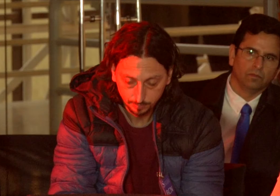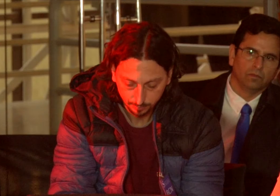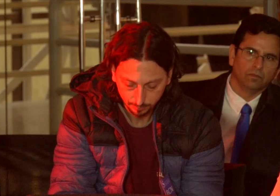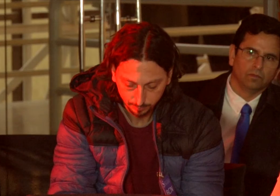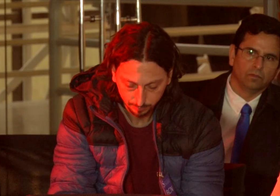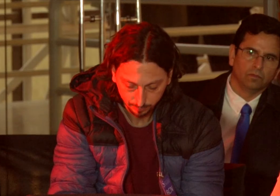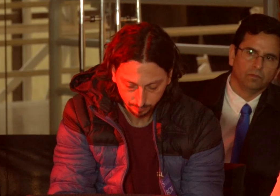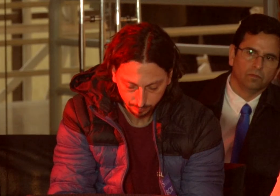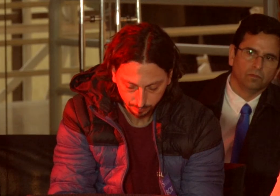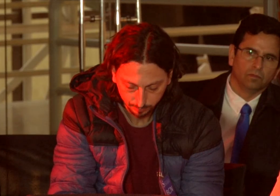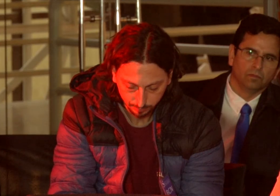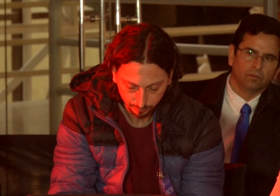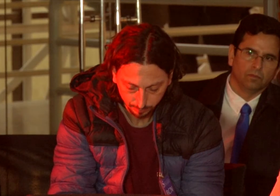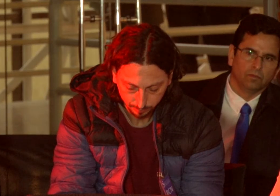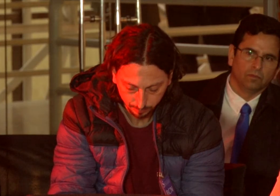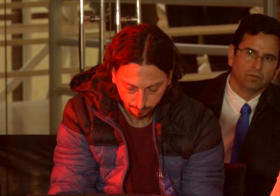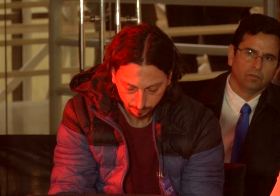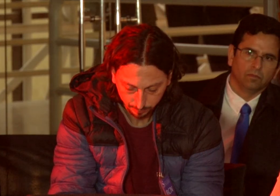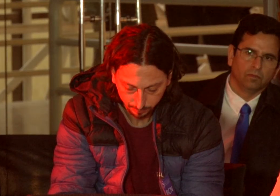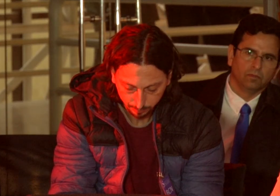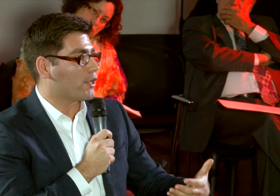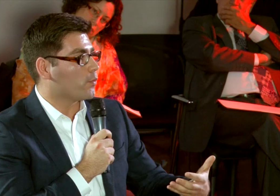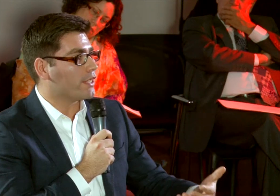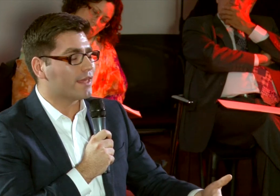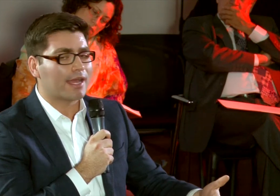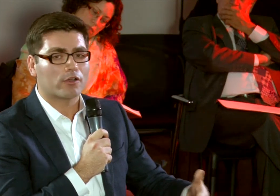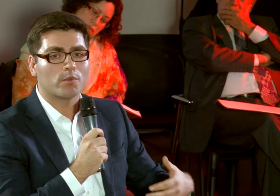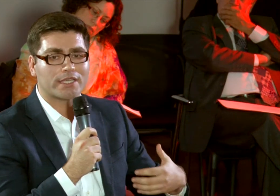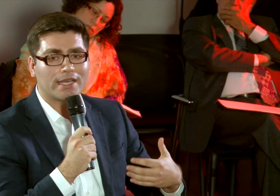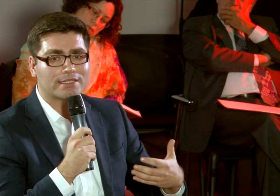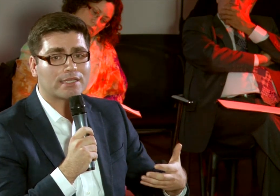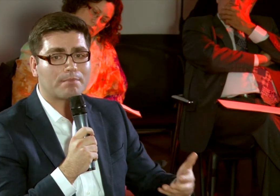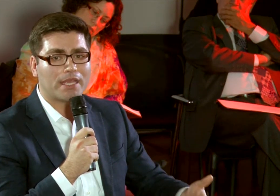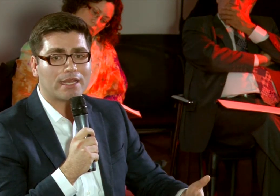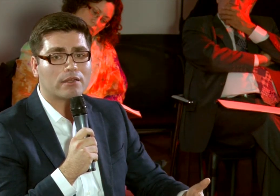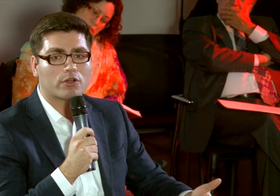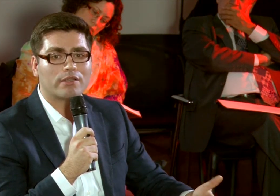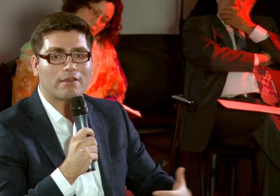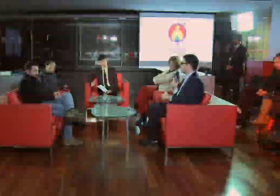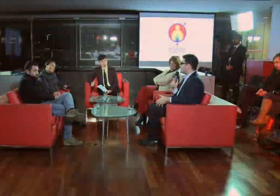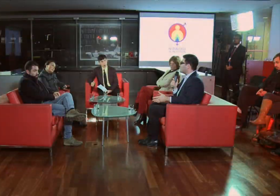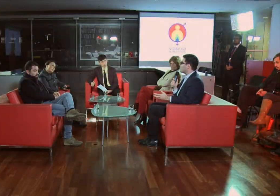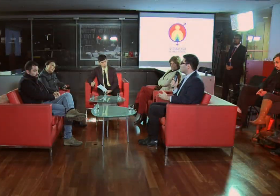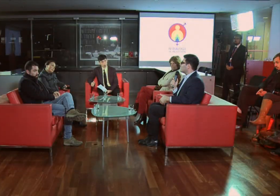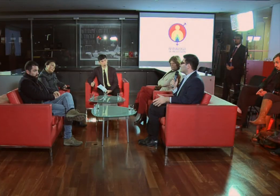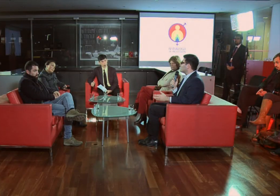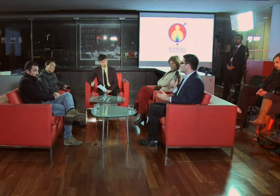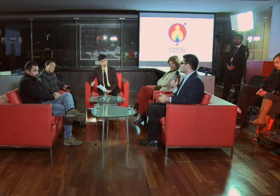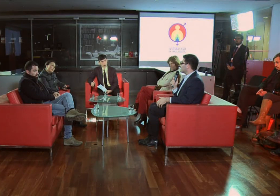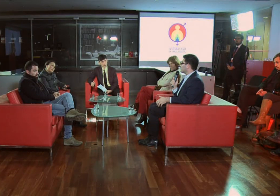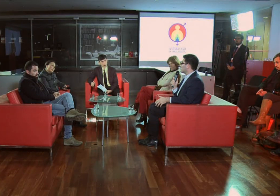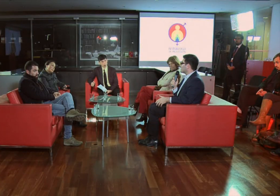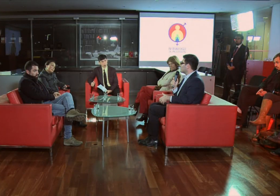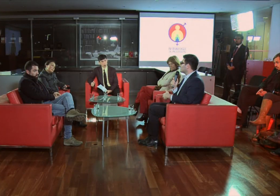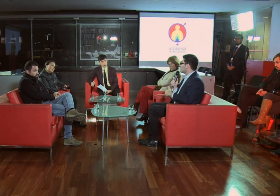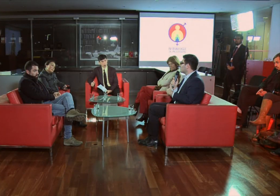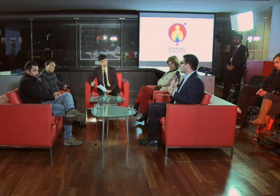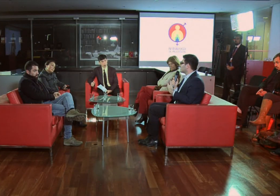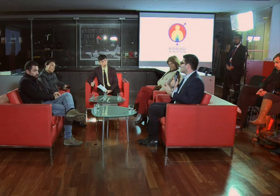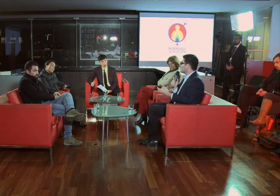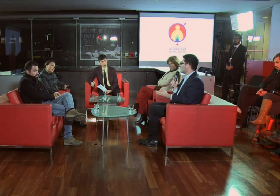muy relevante en ese sentido, cómo se conforma comunidad, cómo se engarza también el rol de la familia dentro del sistema